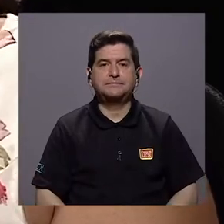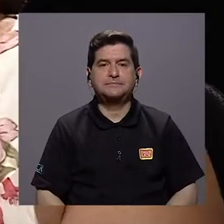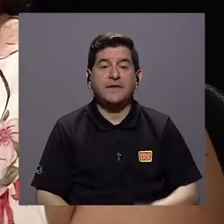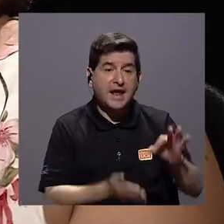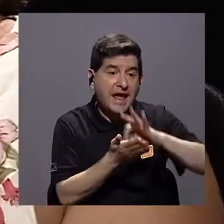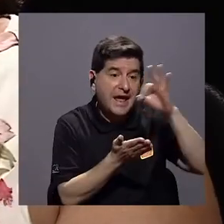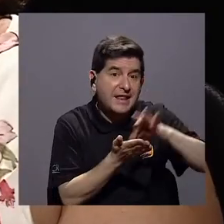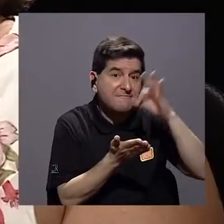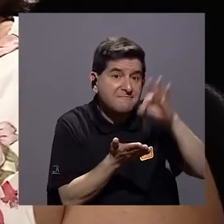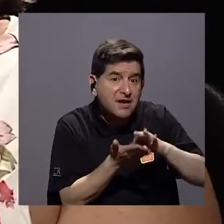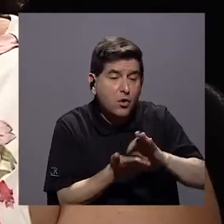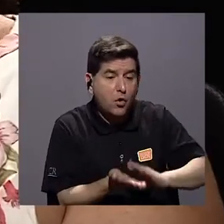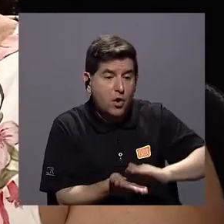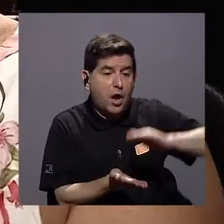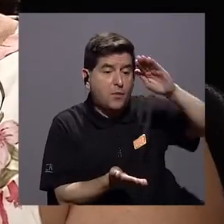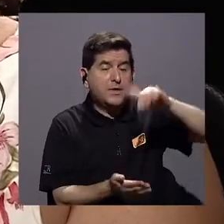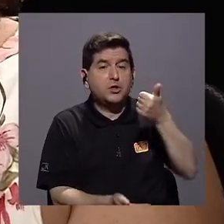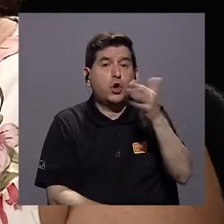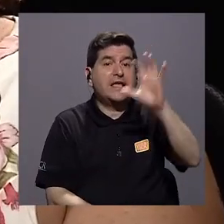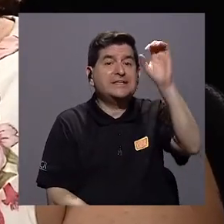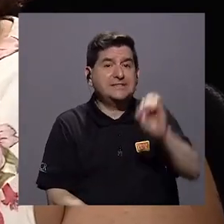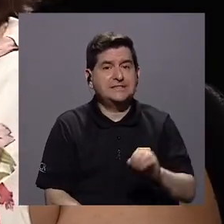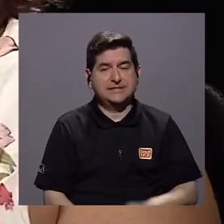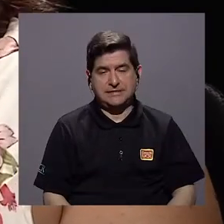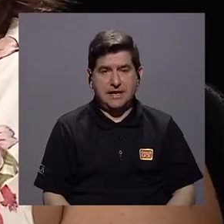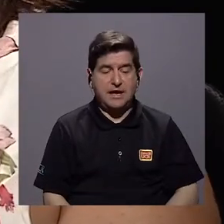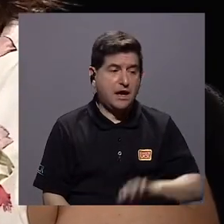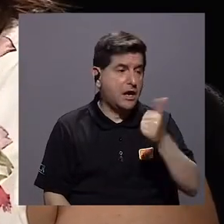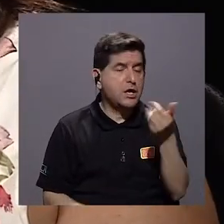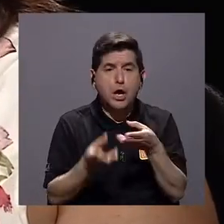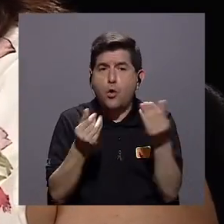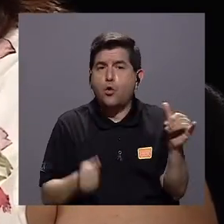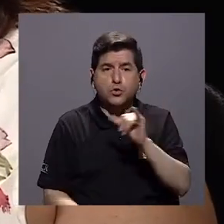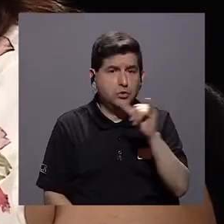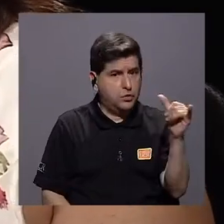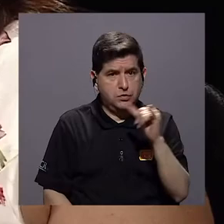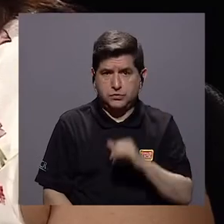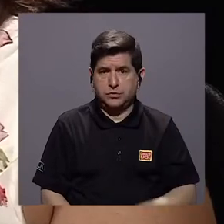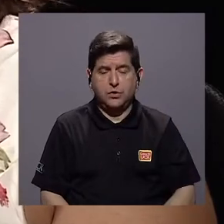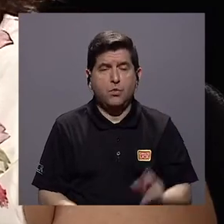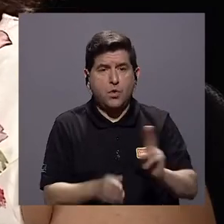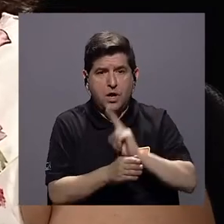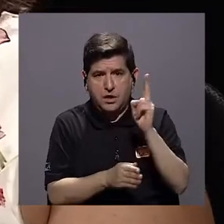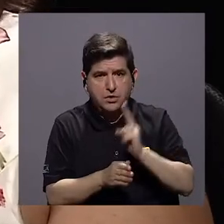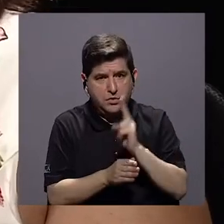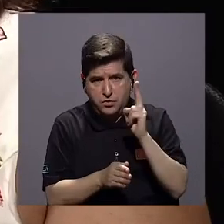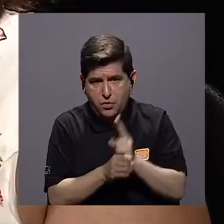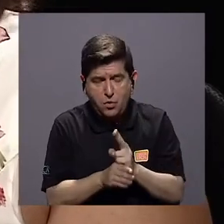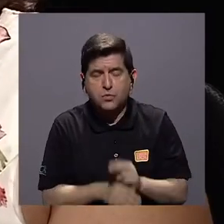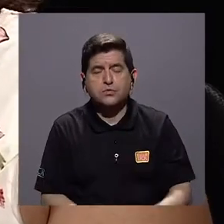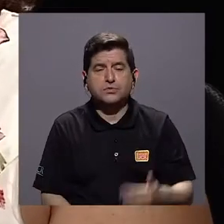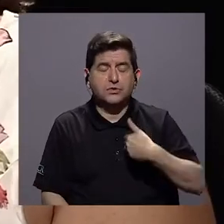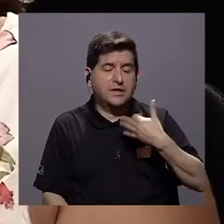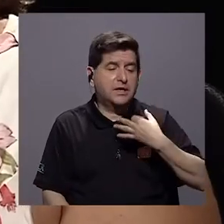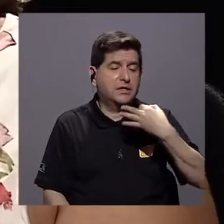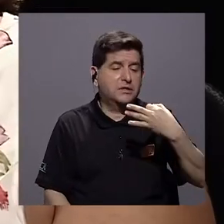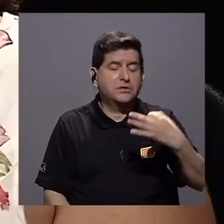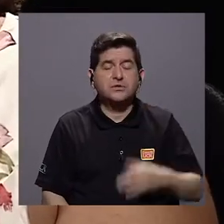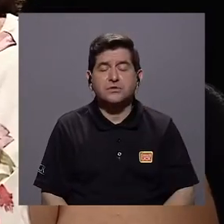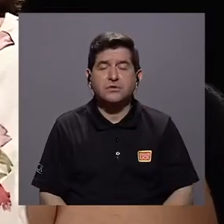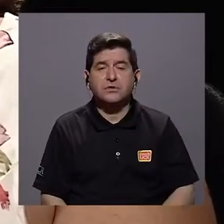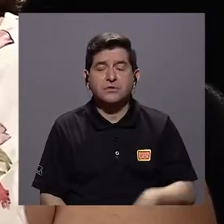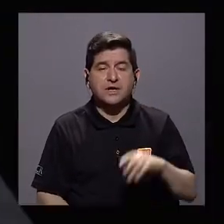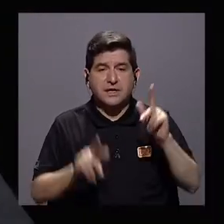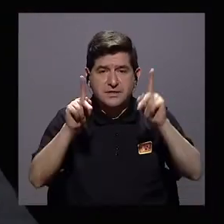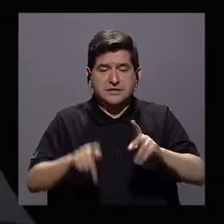En el frijol, por ejemplo, ha subido en más de un 15% y así en otros productos de consumo que tenemos todos los